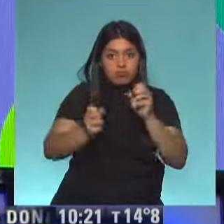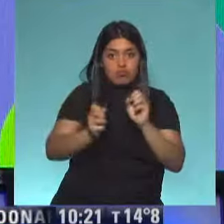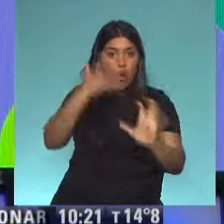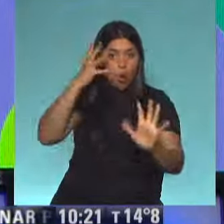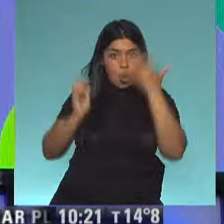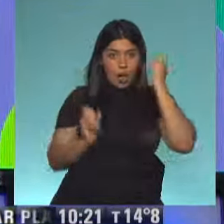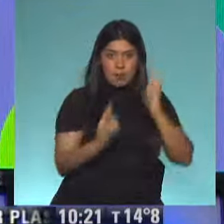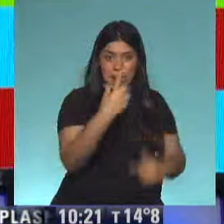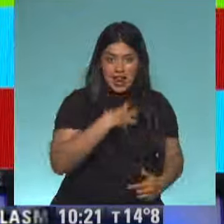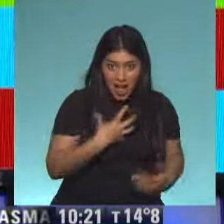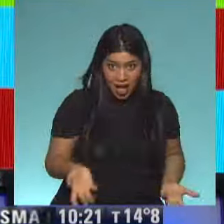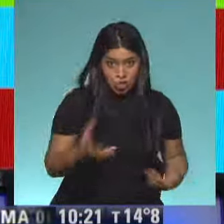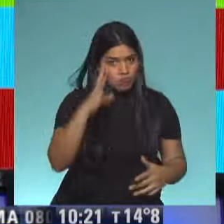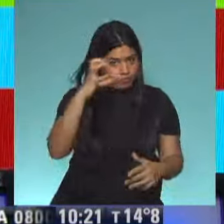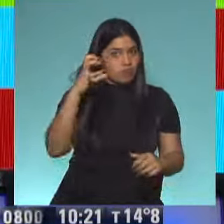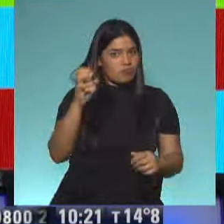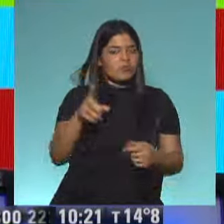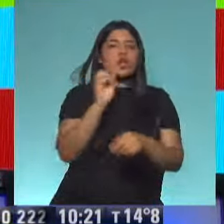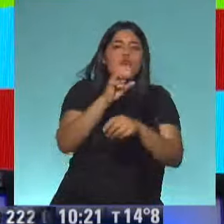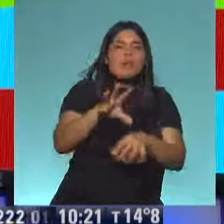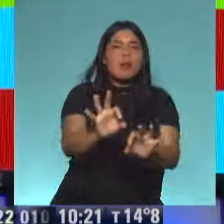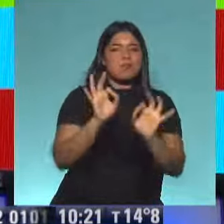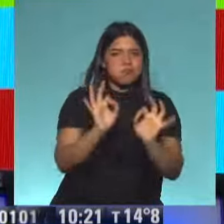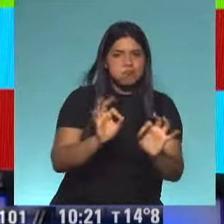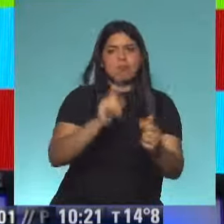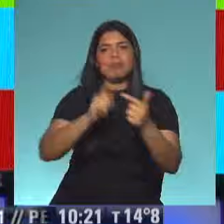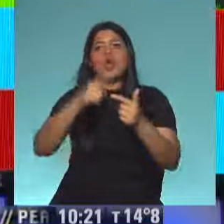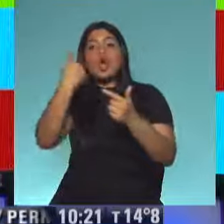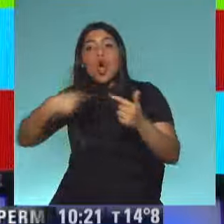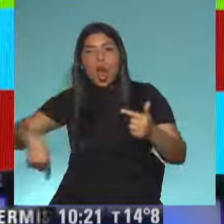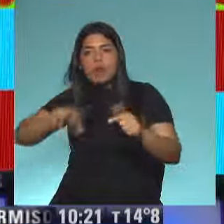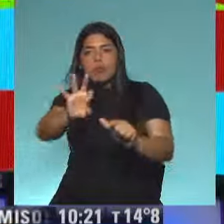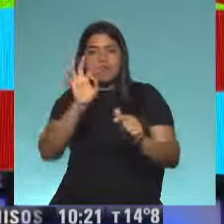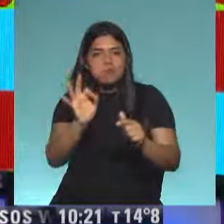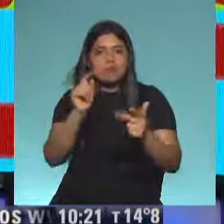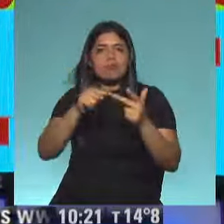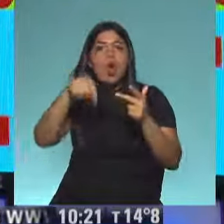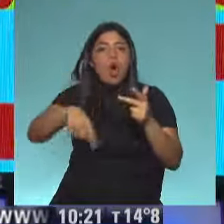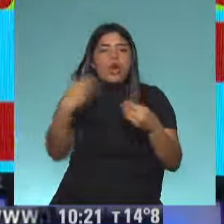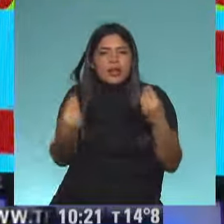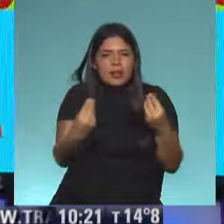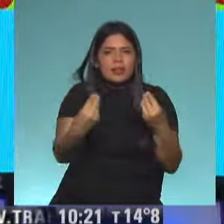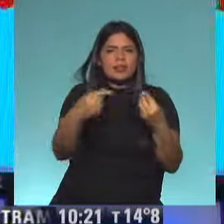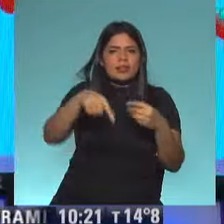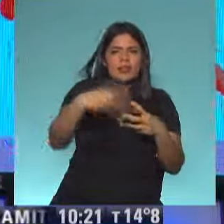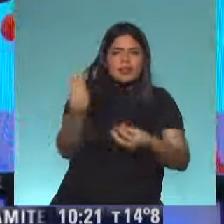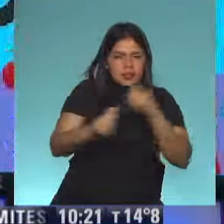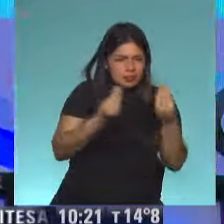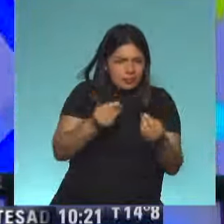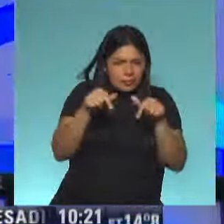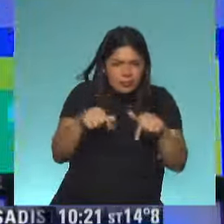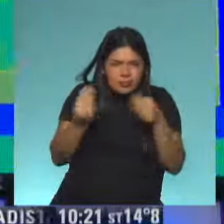grado. Ya elegimos el nombre, ya elegimos los colores y hoy vamos a hacer nuestro estandarte. Así que si tienen ganas, chicos y chicas, preparen